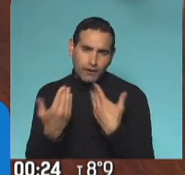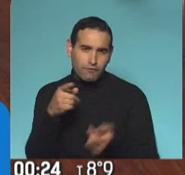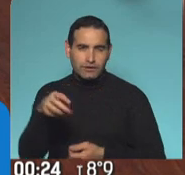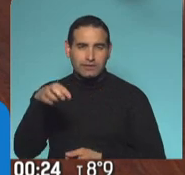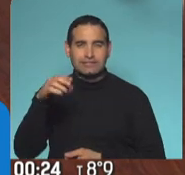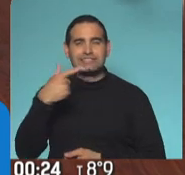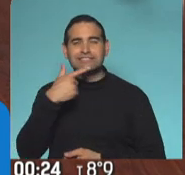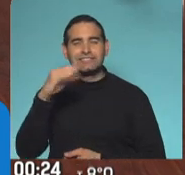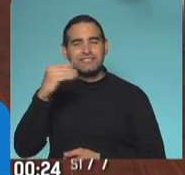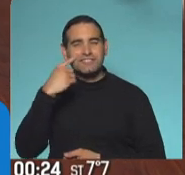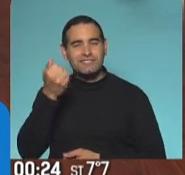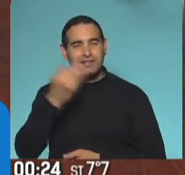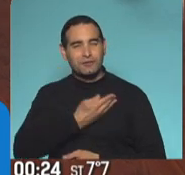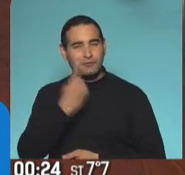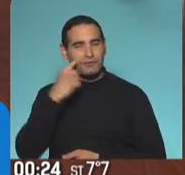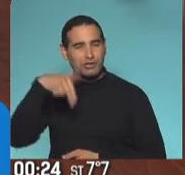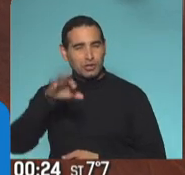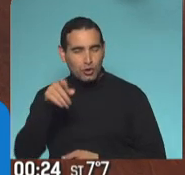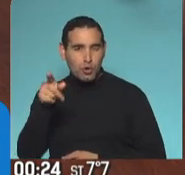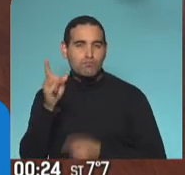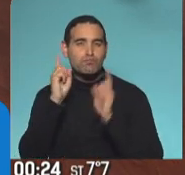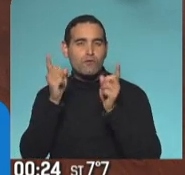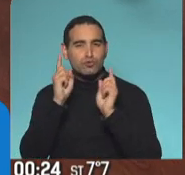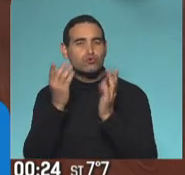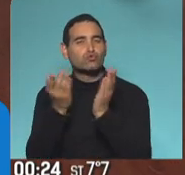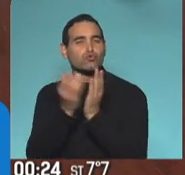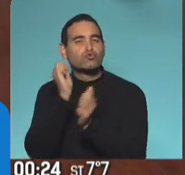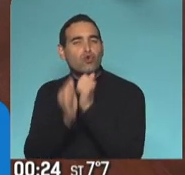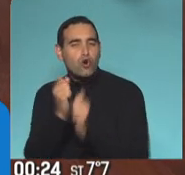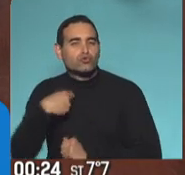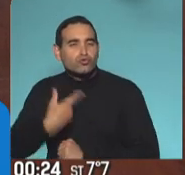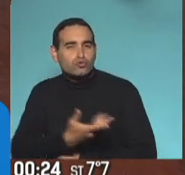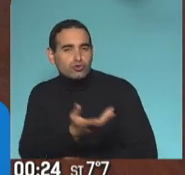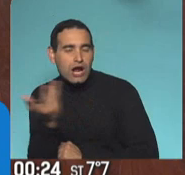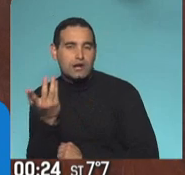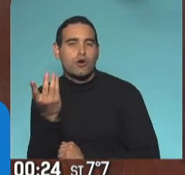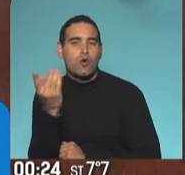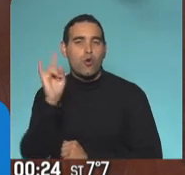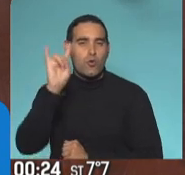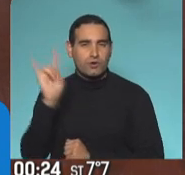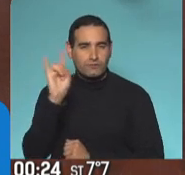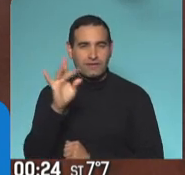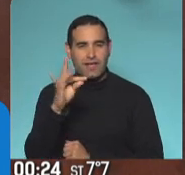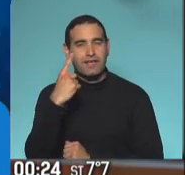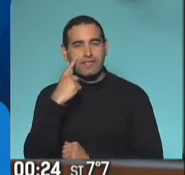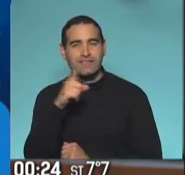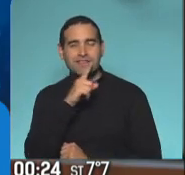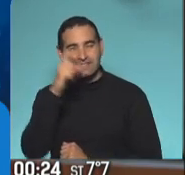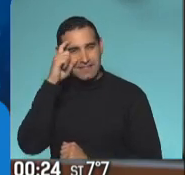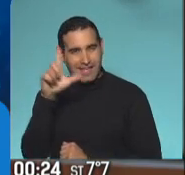schiaffino que es el profesor de estudios históricos y sociales de la universidad y te la